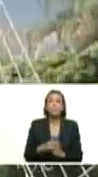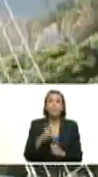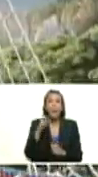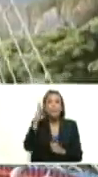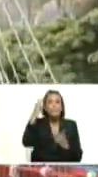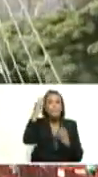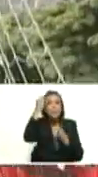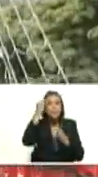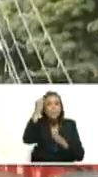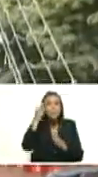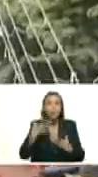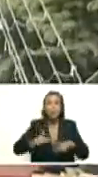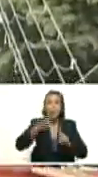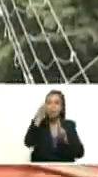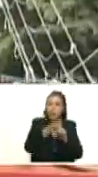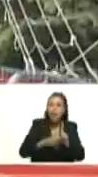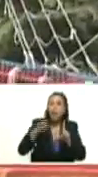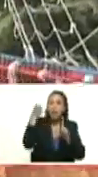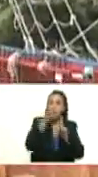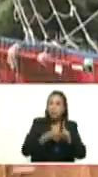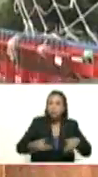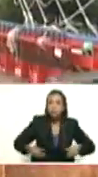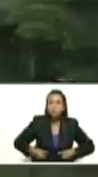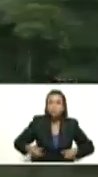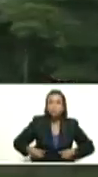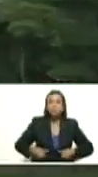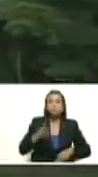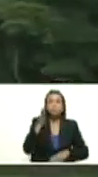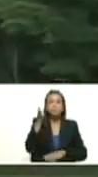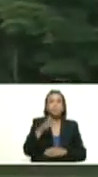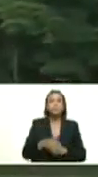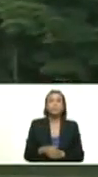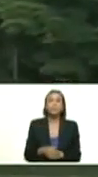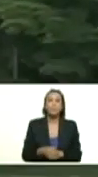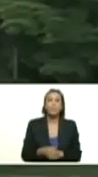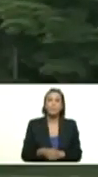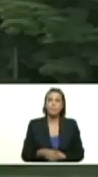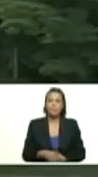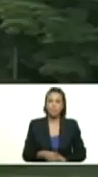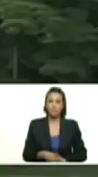luchar y luchar. Carlos Vicente